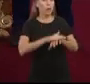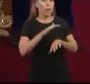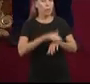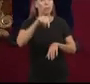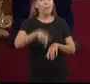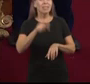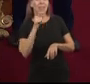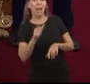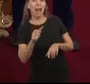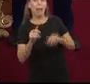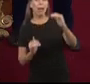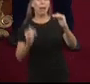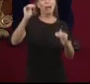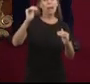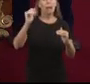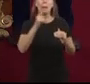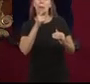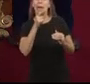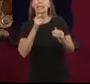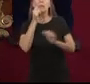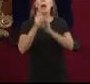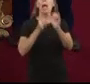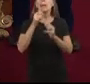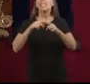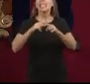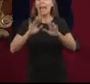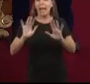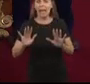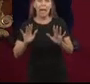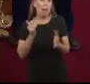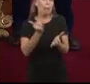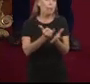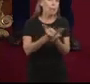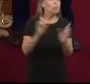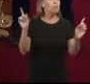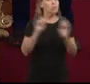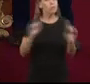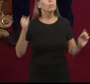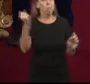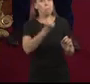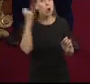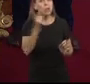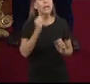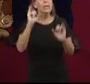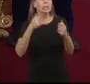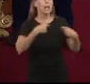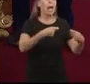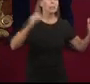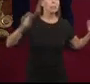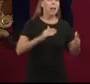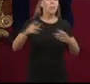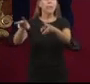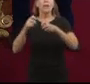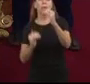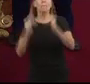fiscal, que parece simplemente una definición técnica que no hace a la vida de los argentinos, no es ni más ni menos que el único punto